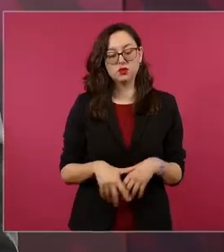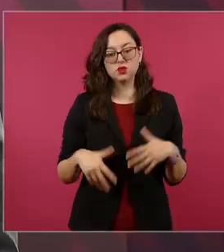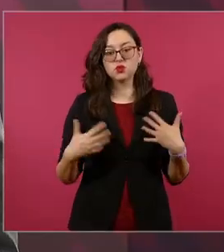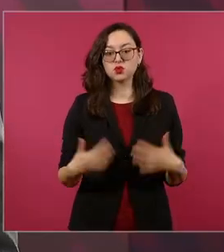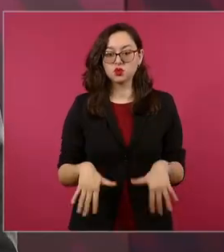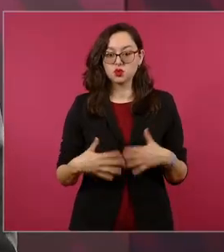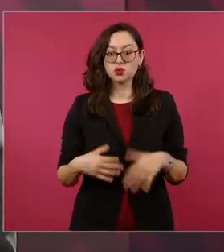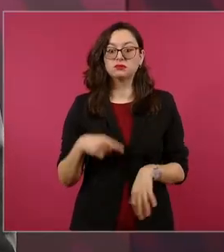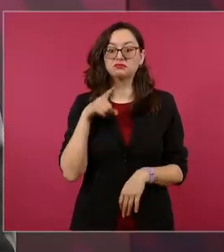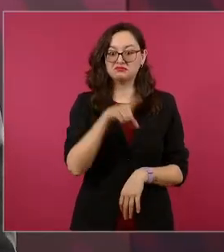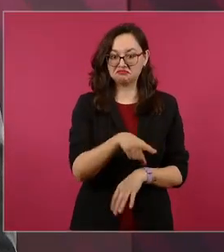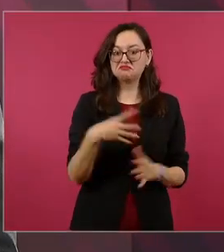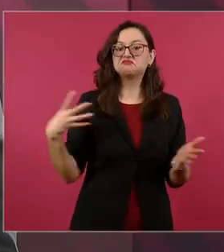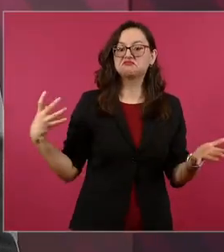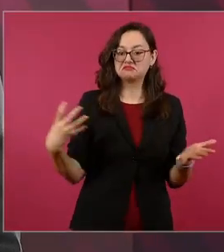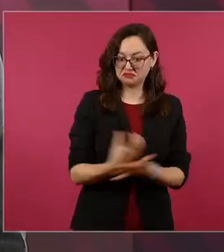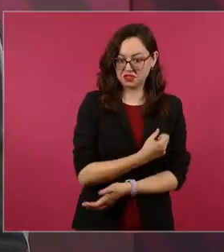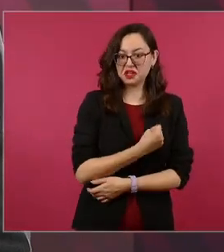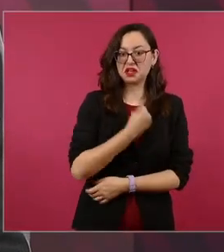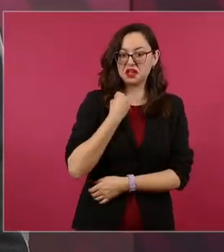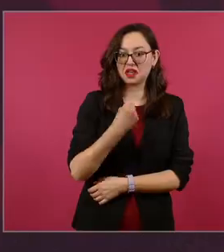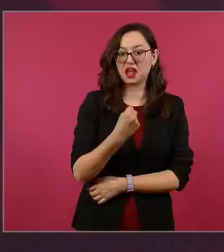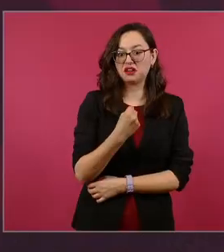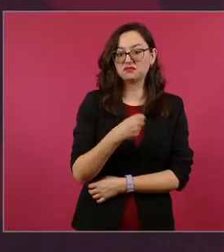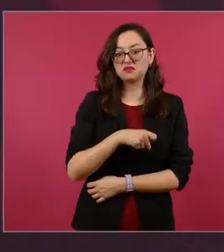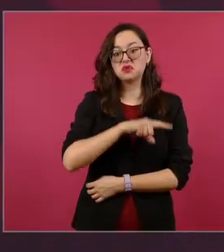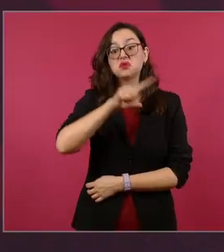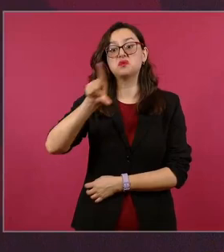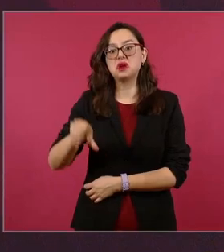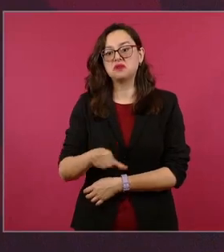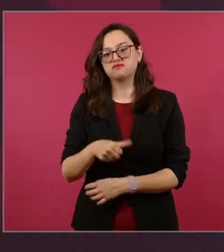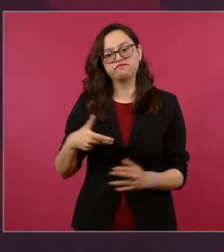pero lo asesinan, es víctima de un golpe de Estado